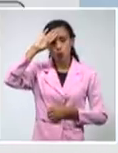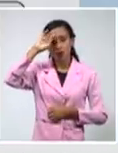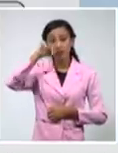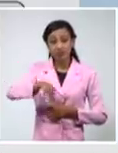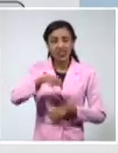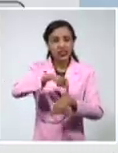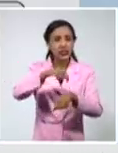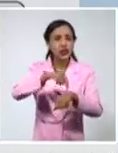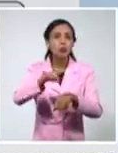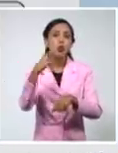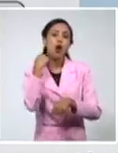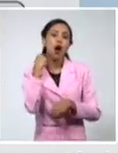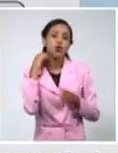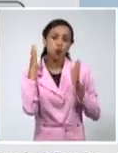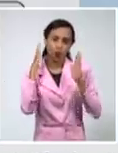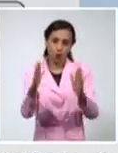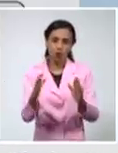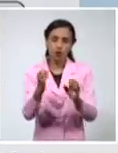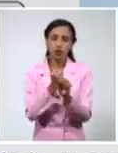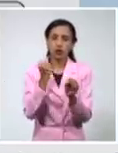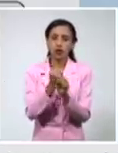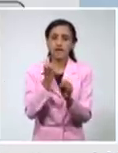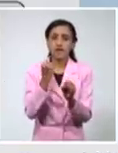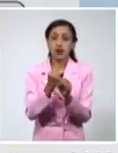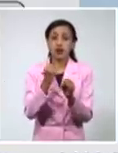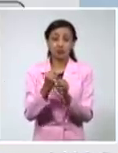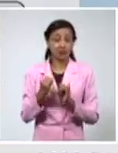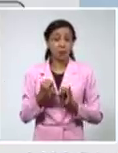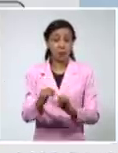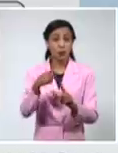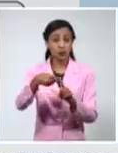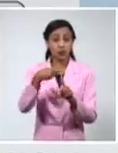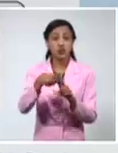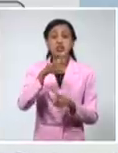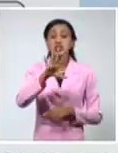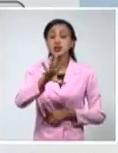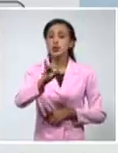trabajo, y se han diagnosticado